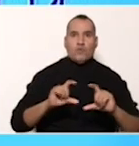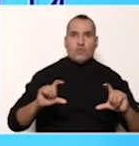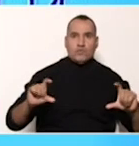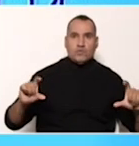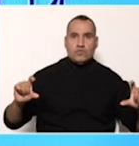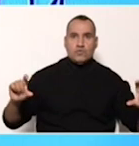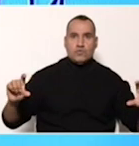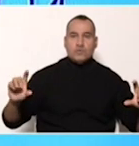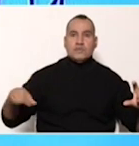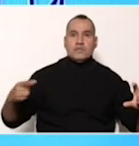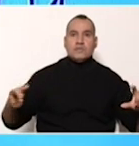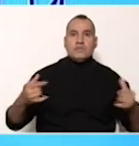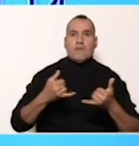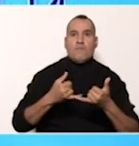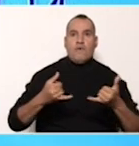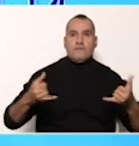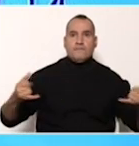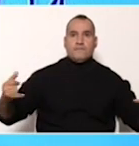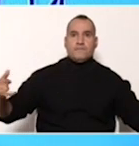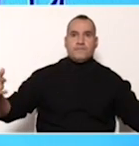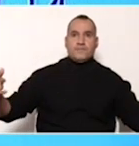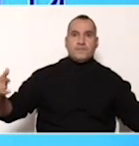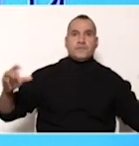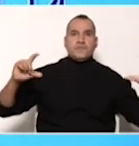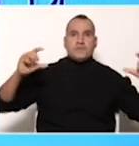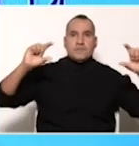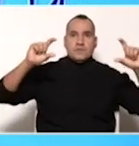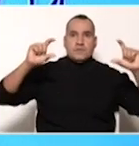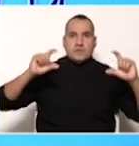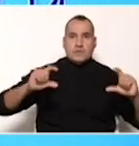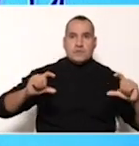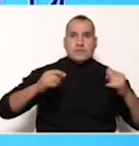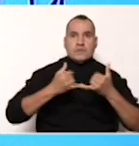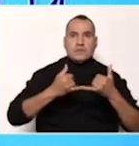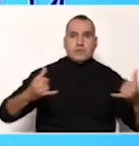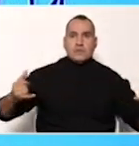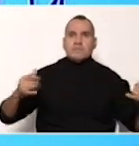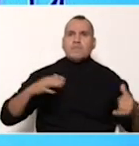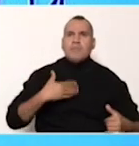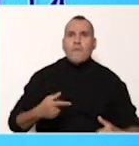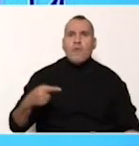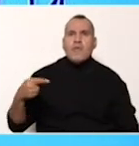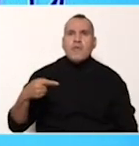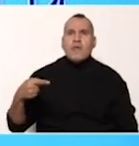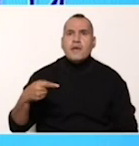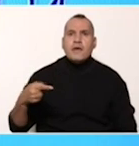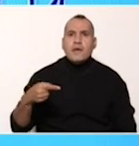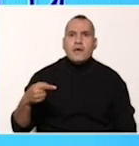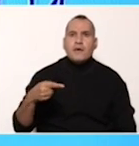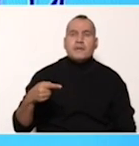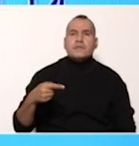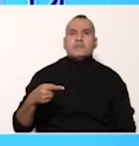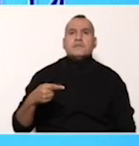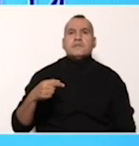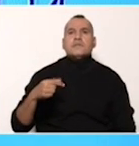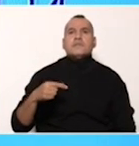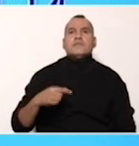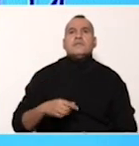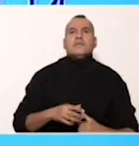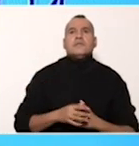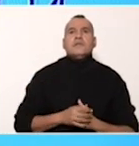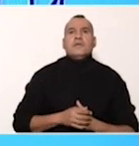abajo y ese polinomio es el polinomio sustraendo. Para poder restar estos dos polinomios, debo cambiarle